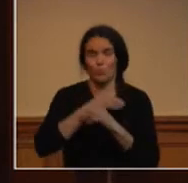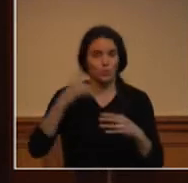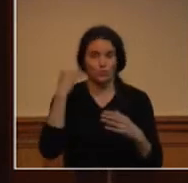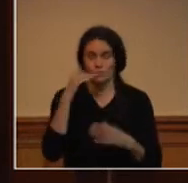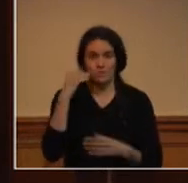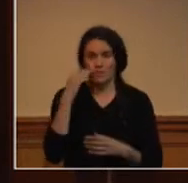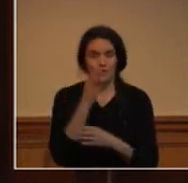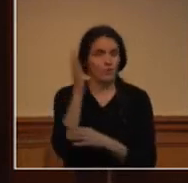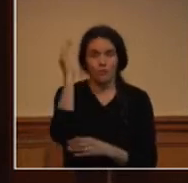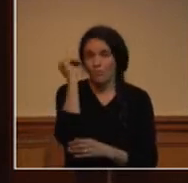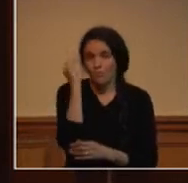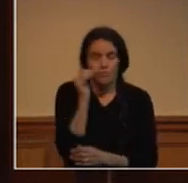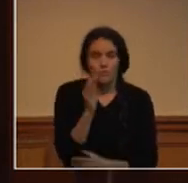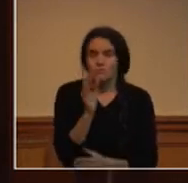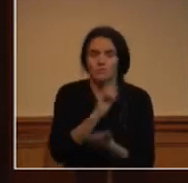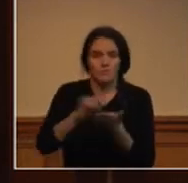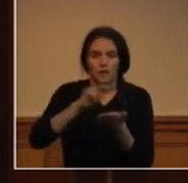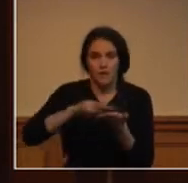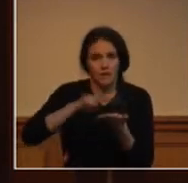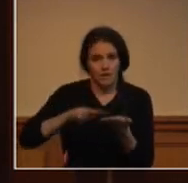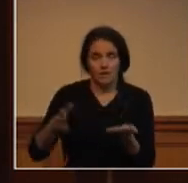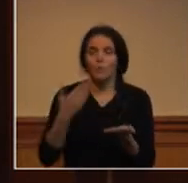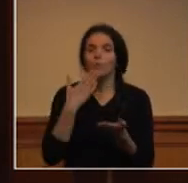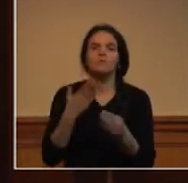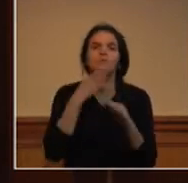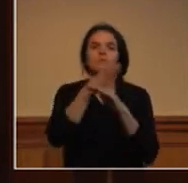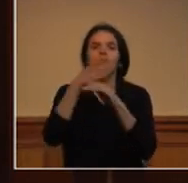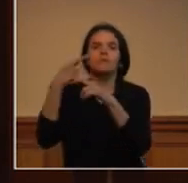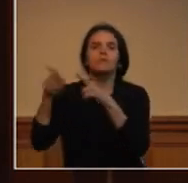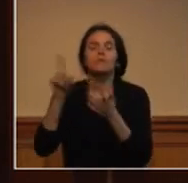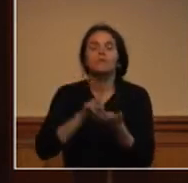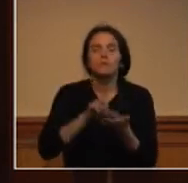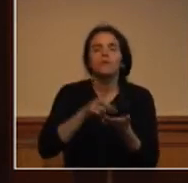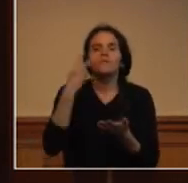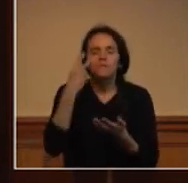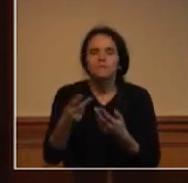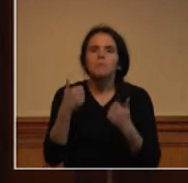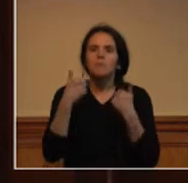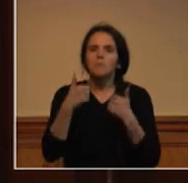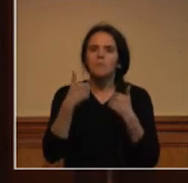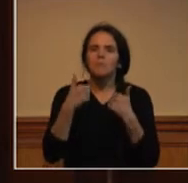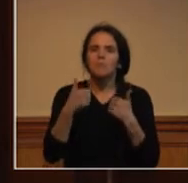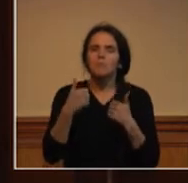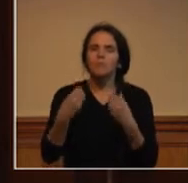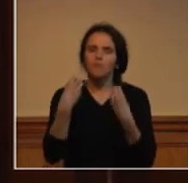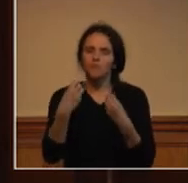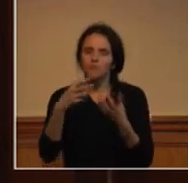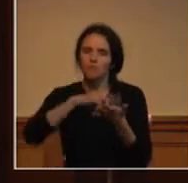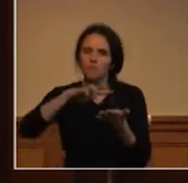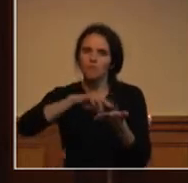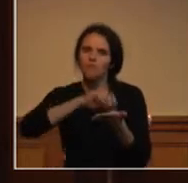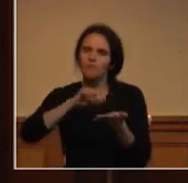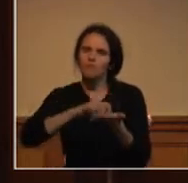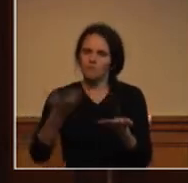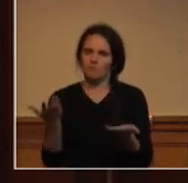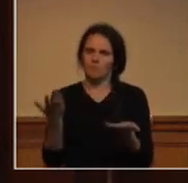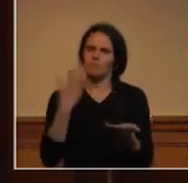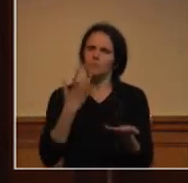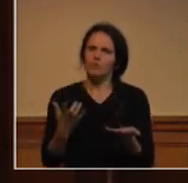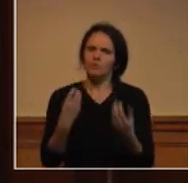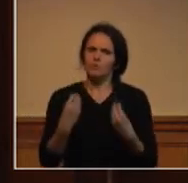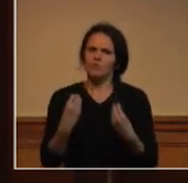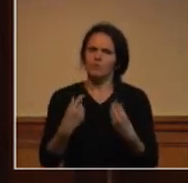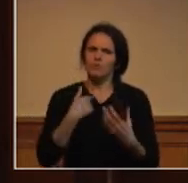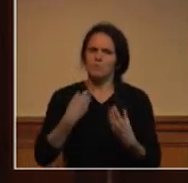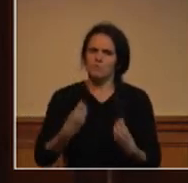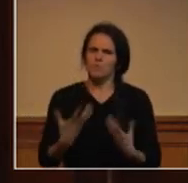Cada que nosotros vamos de viaje, vemos a estos chicos tremendamente funcionales, con muy buenos patrones de lectura, y decíamos, pero ¿por qué? ¿Qué es